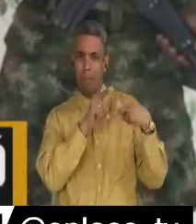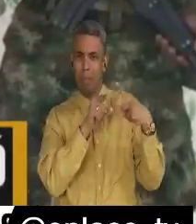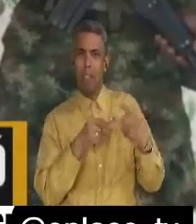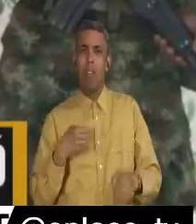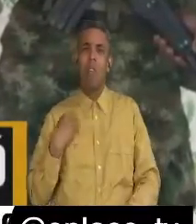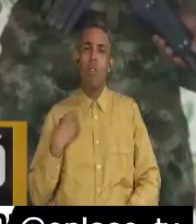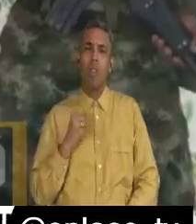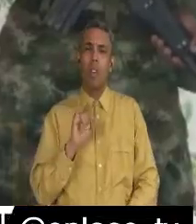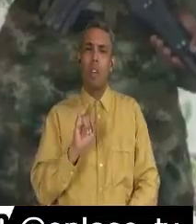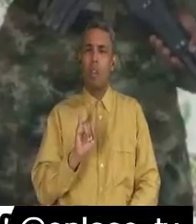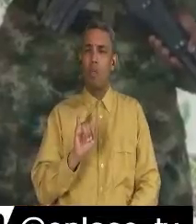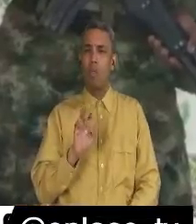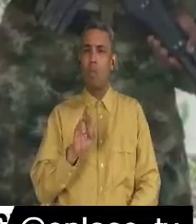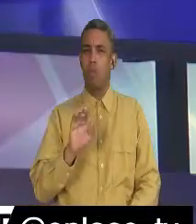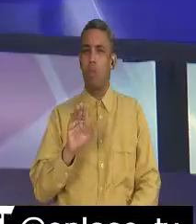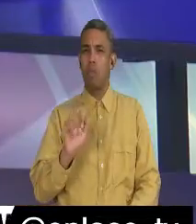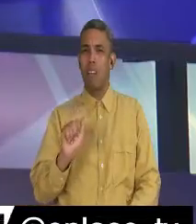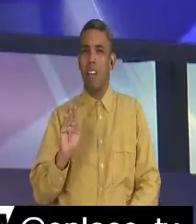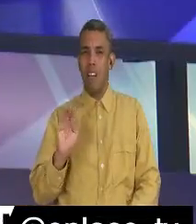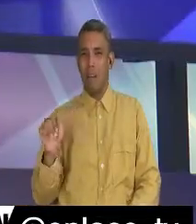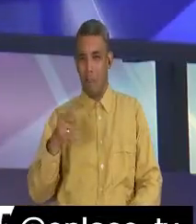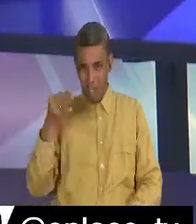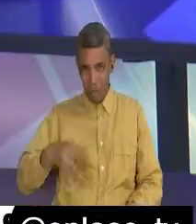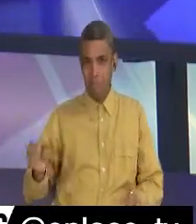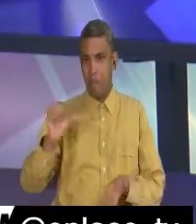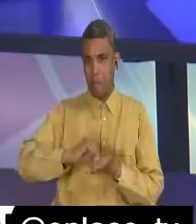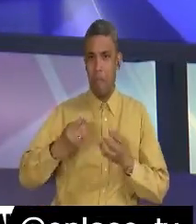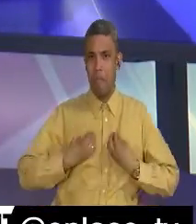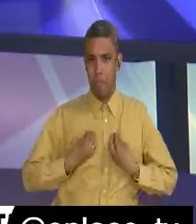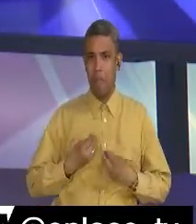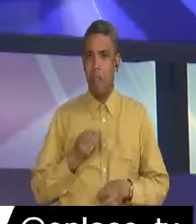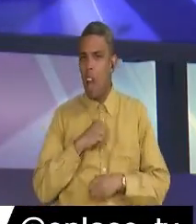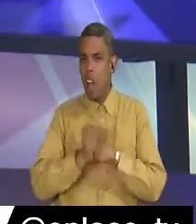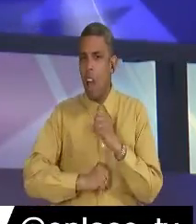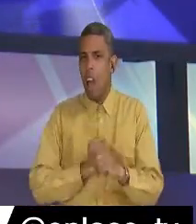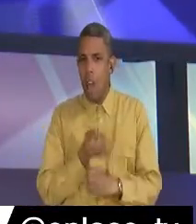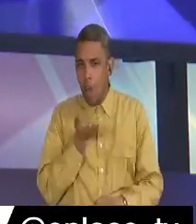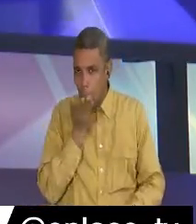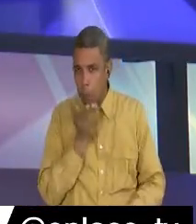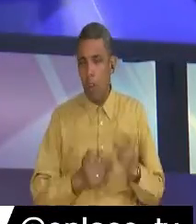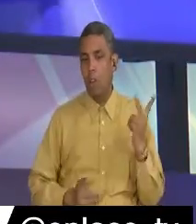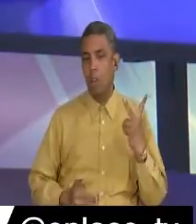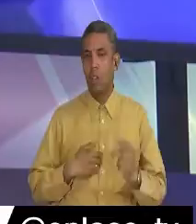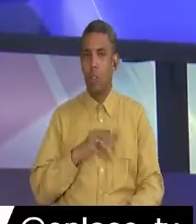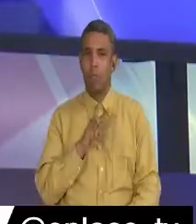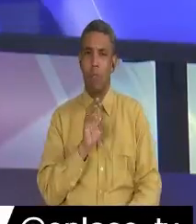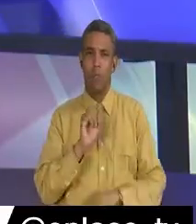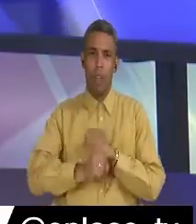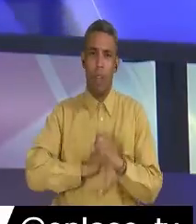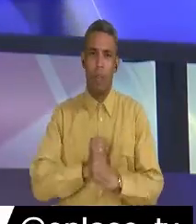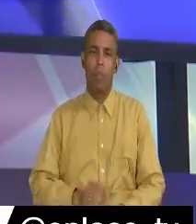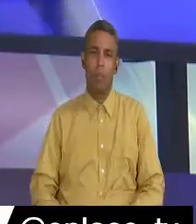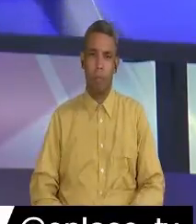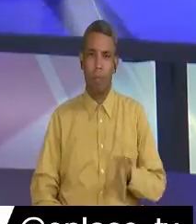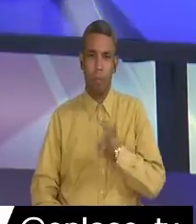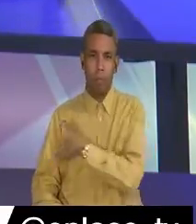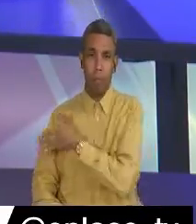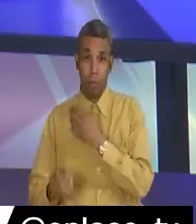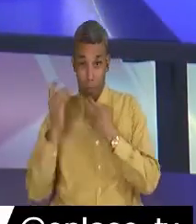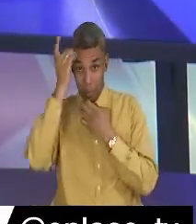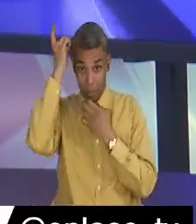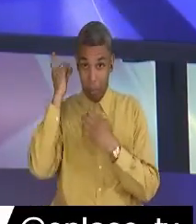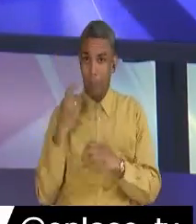Urabá antioqueño y Córdoba. El alcalde de Barranca Bermeja, Darío Echeverry Serrano, invitó a la comunidad a la movilización